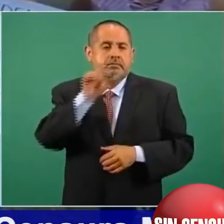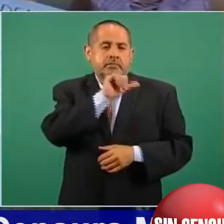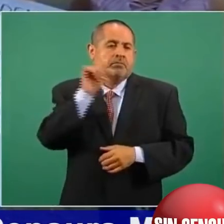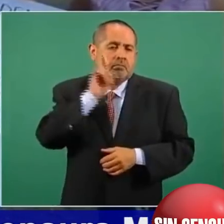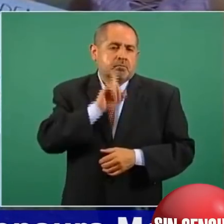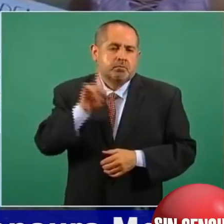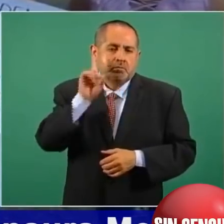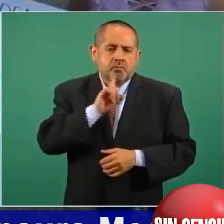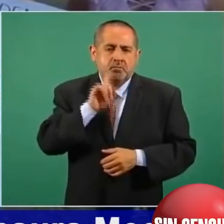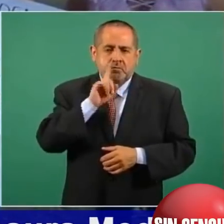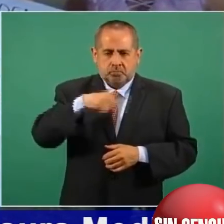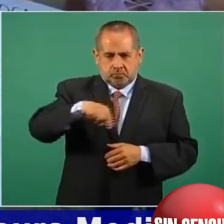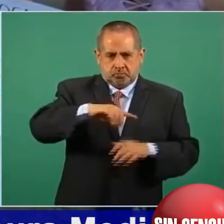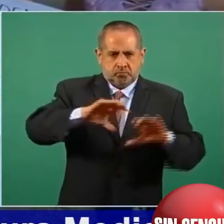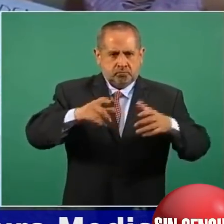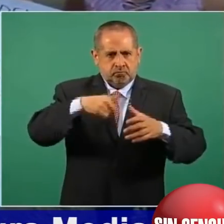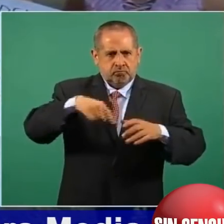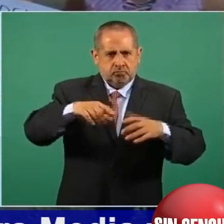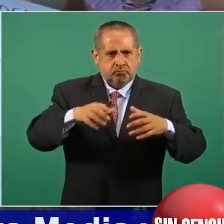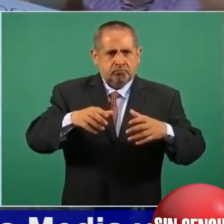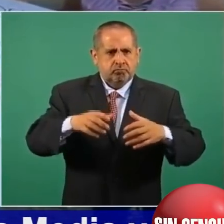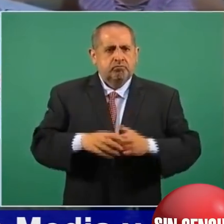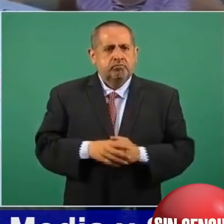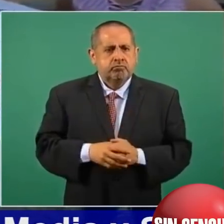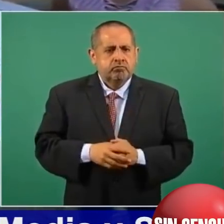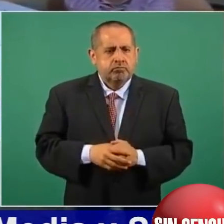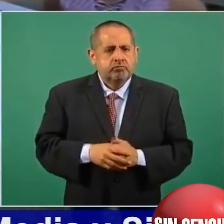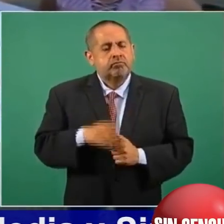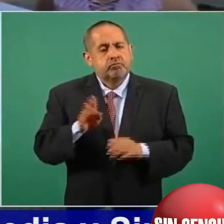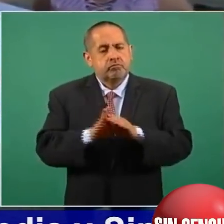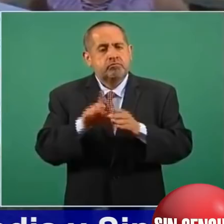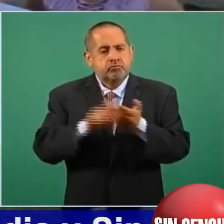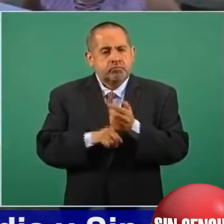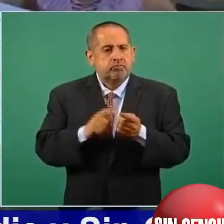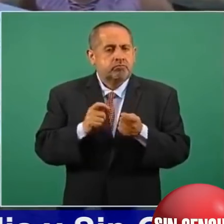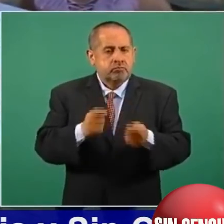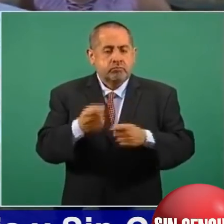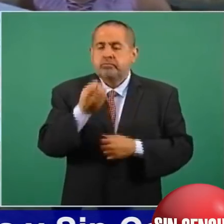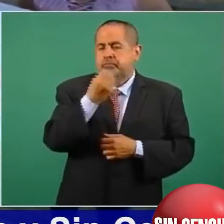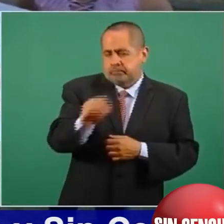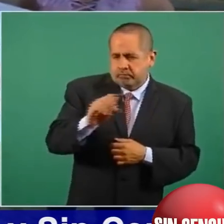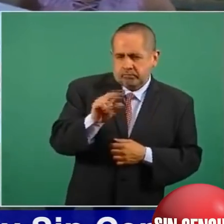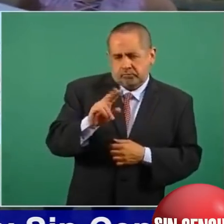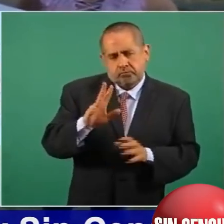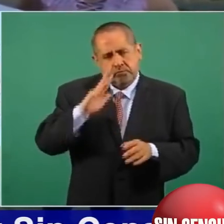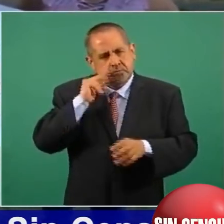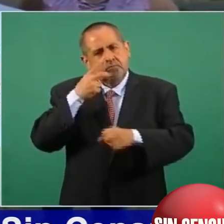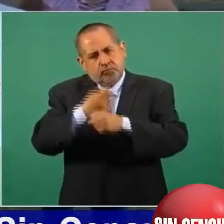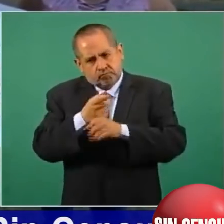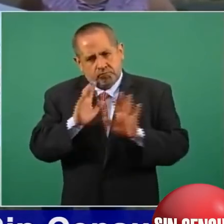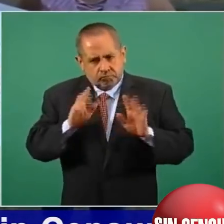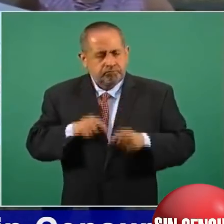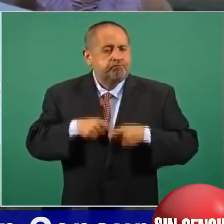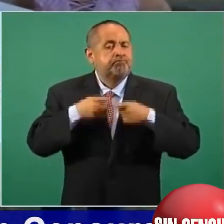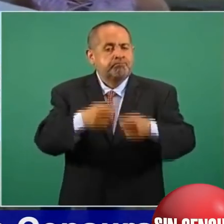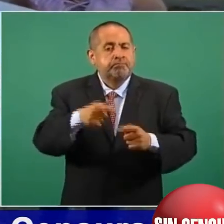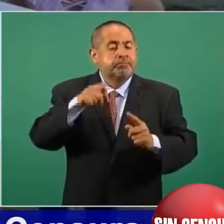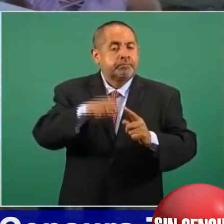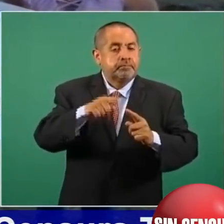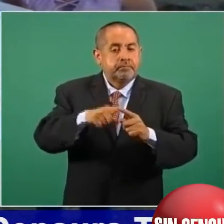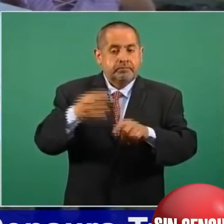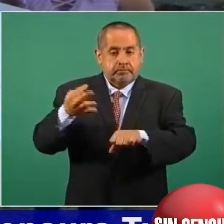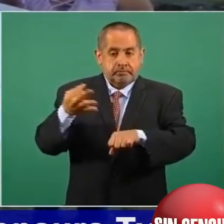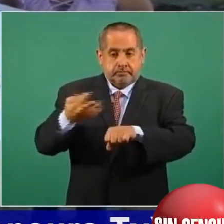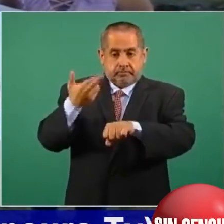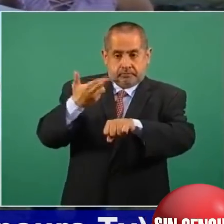mujeres, y se auspicia, no es obligatorio, es voluntario, de que el